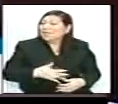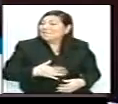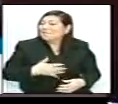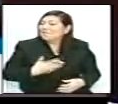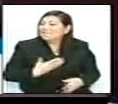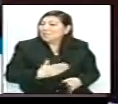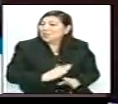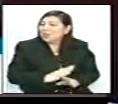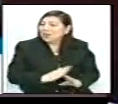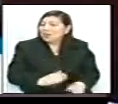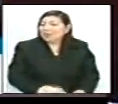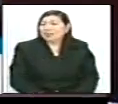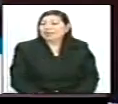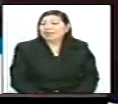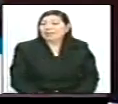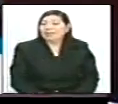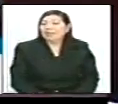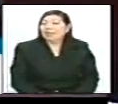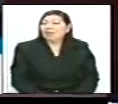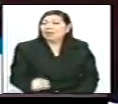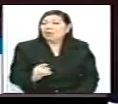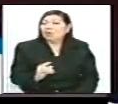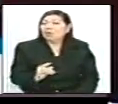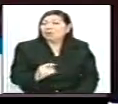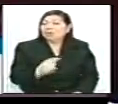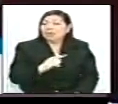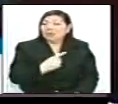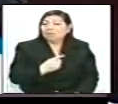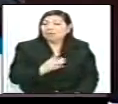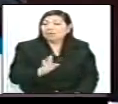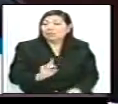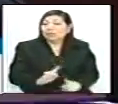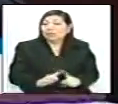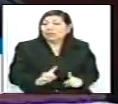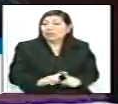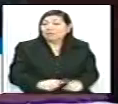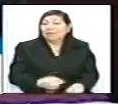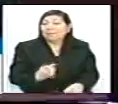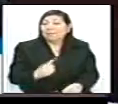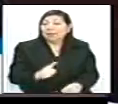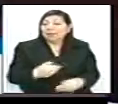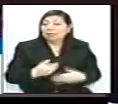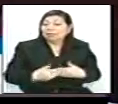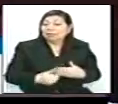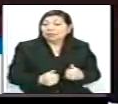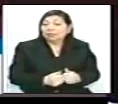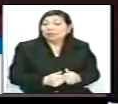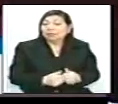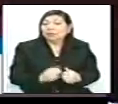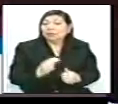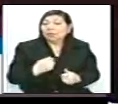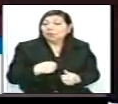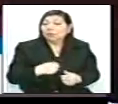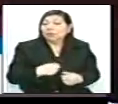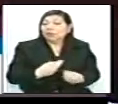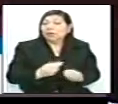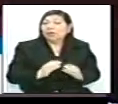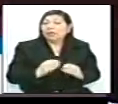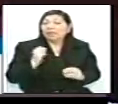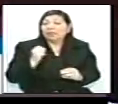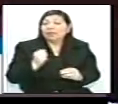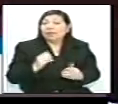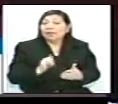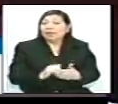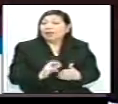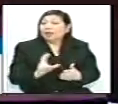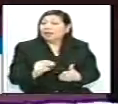pueden hacer uso de la fuerza en sus diferentes formas para vulnerar nuestro derecho como congresistas que